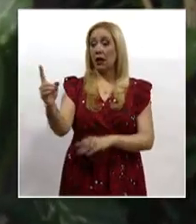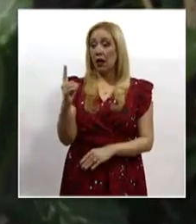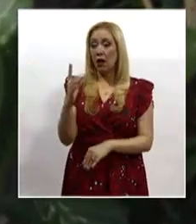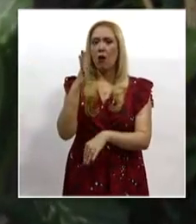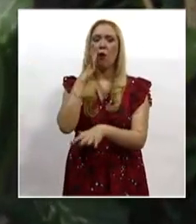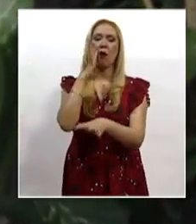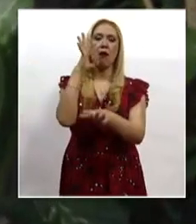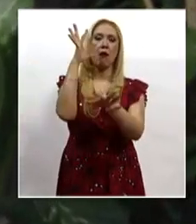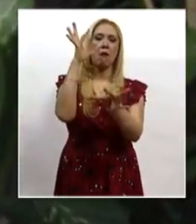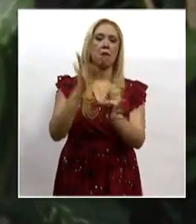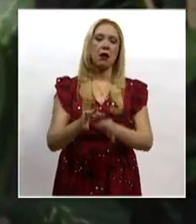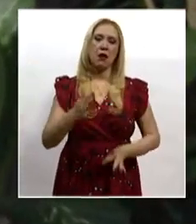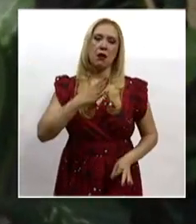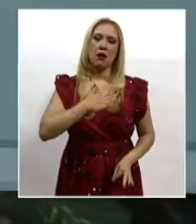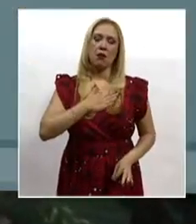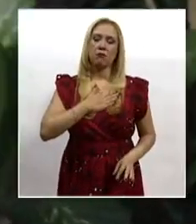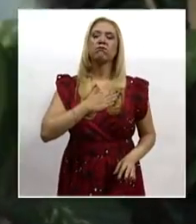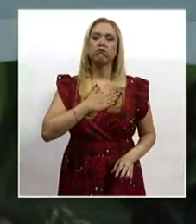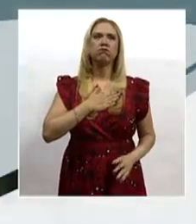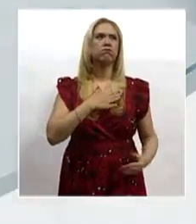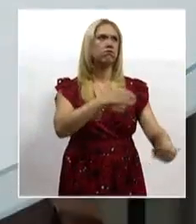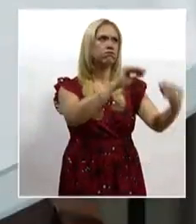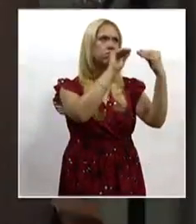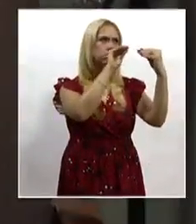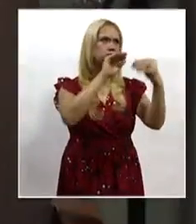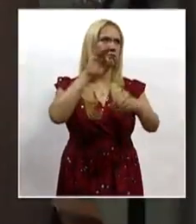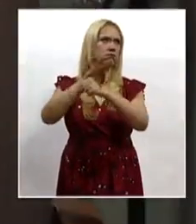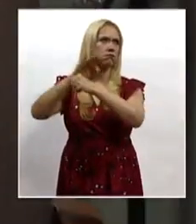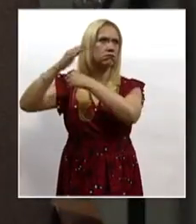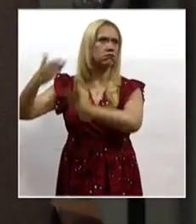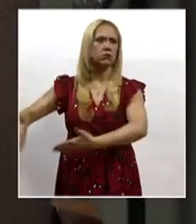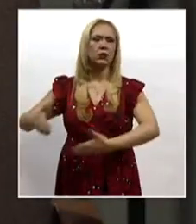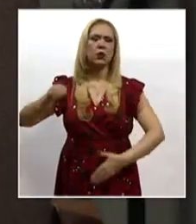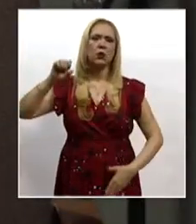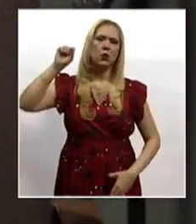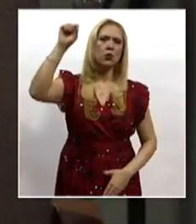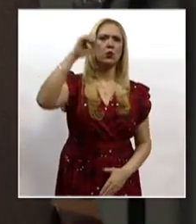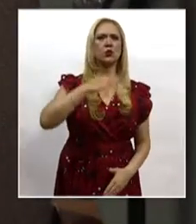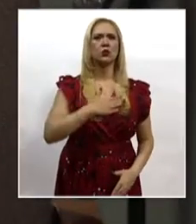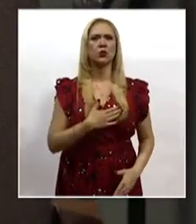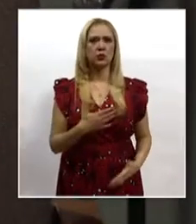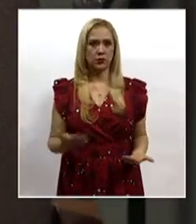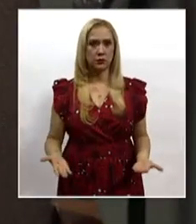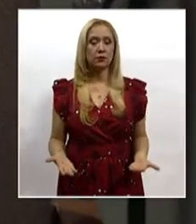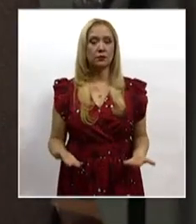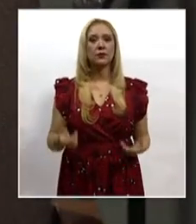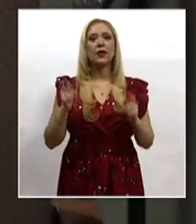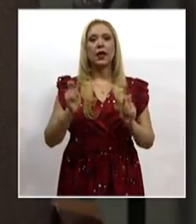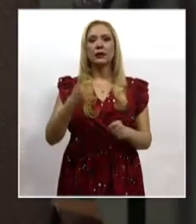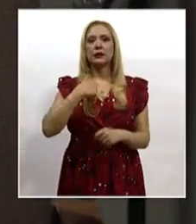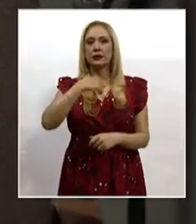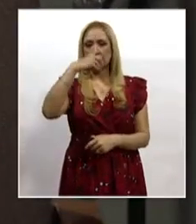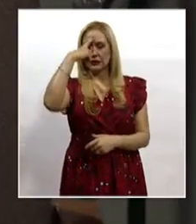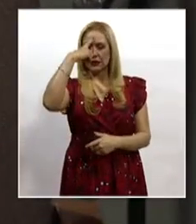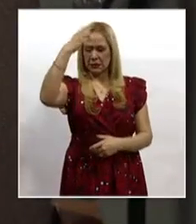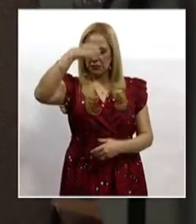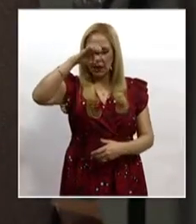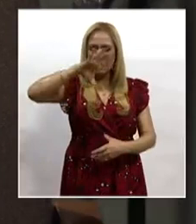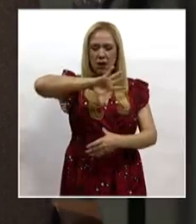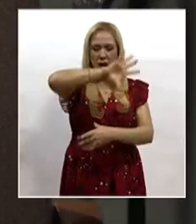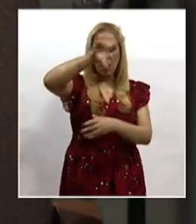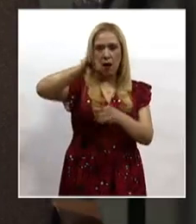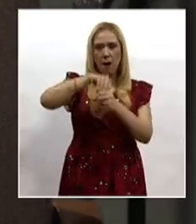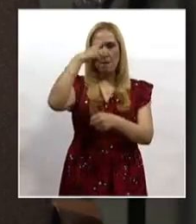mí para pedir justicia. El poder poner todos los talentos al servicio de la defensa de los